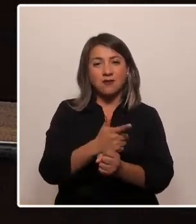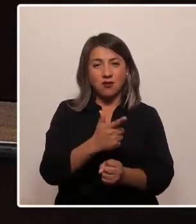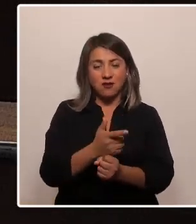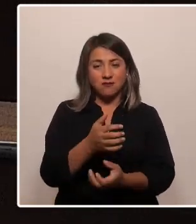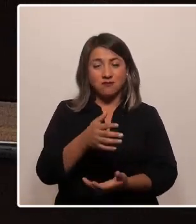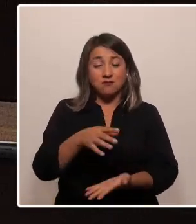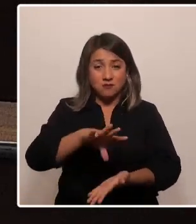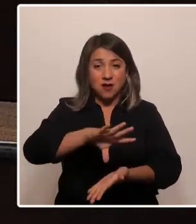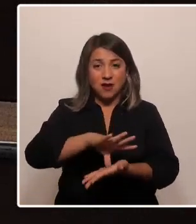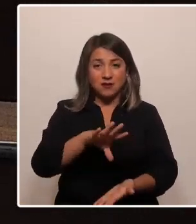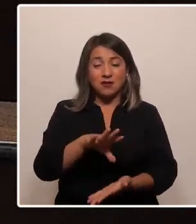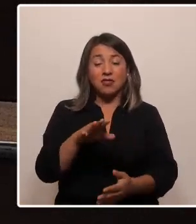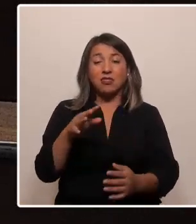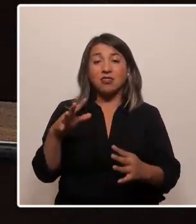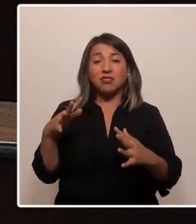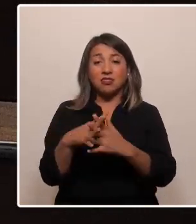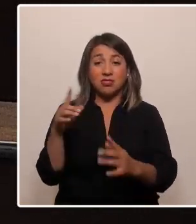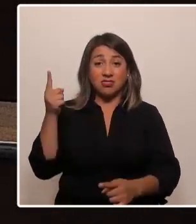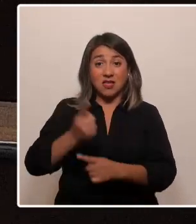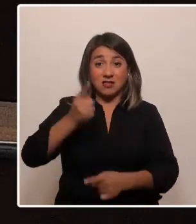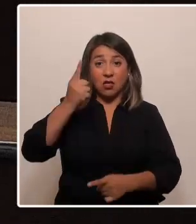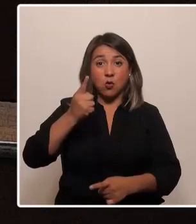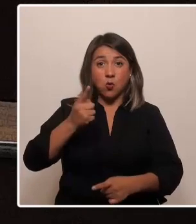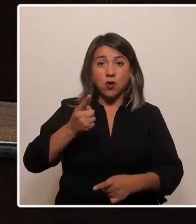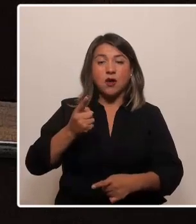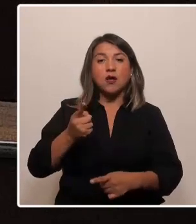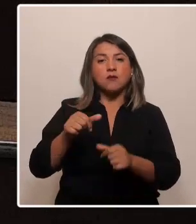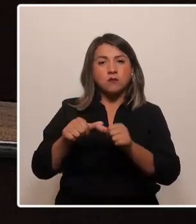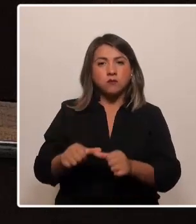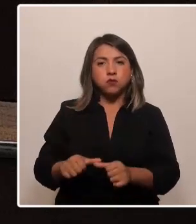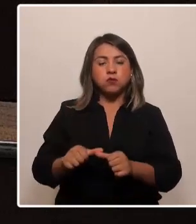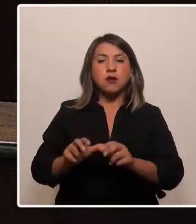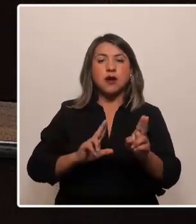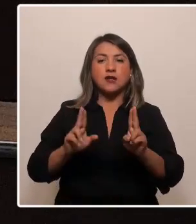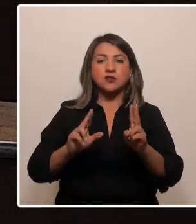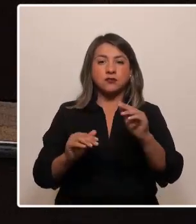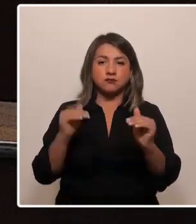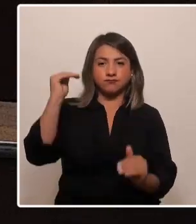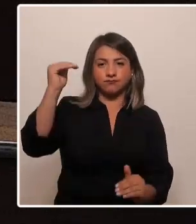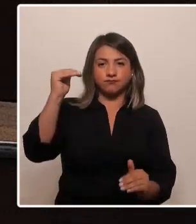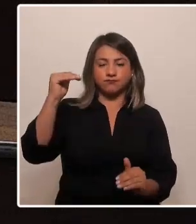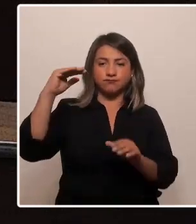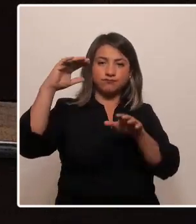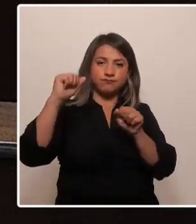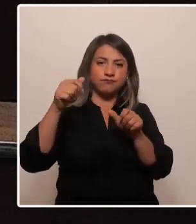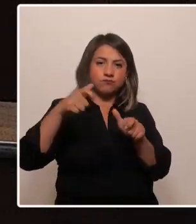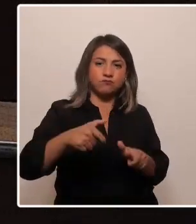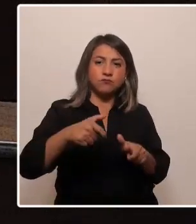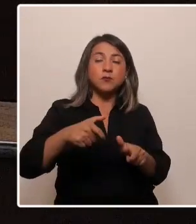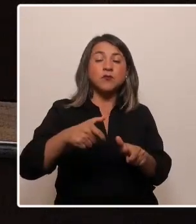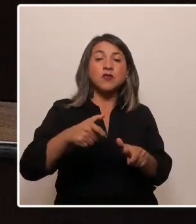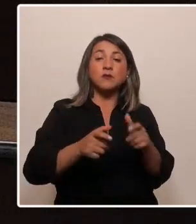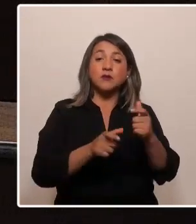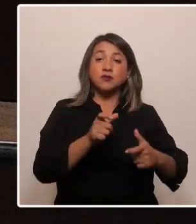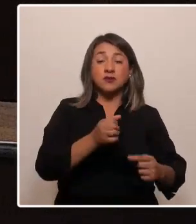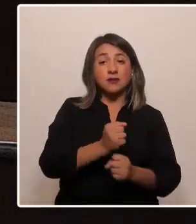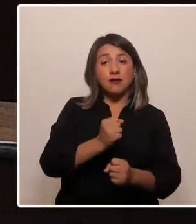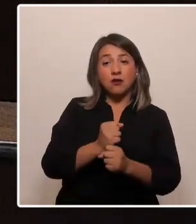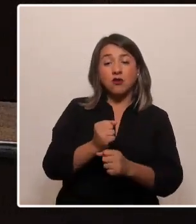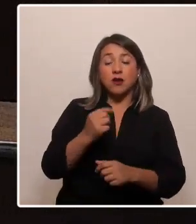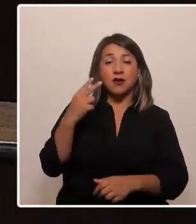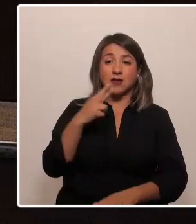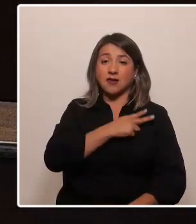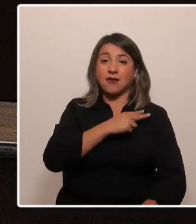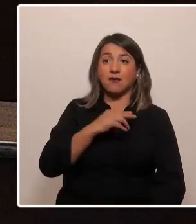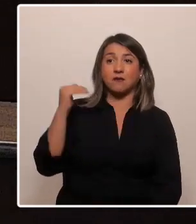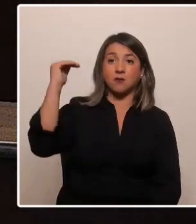dictadura se había propuesto acrecentar y perpetuar la relación asimétrica de poder entre empleadores y las personas trabajadoras para